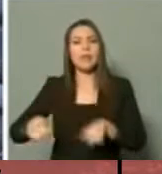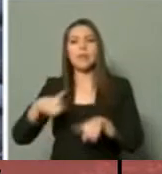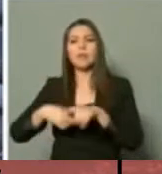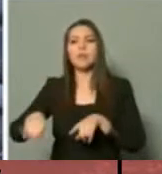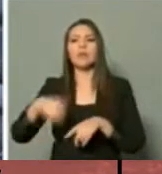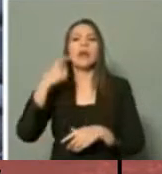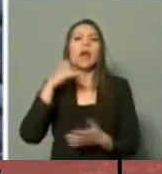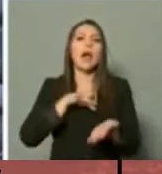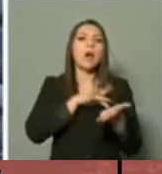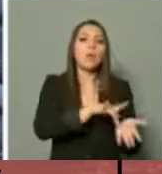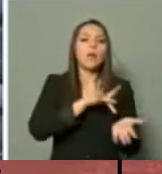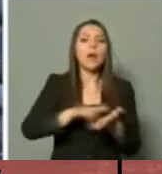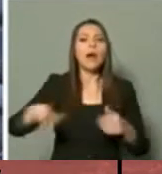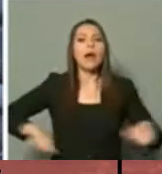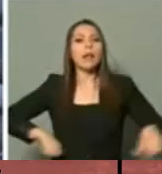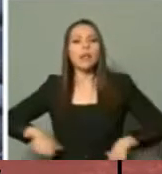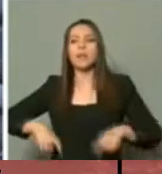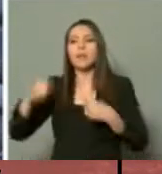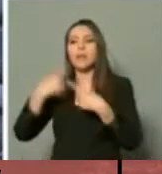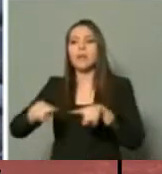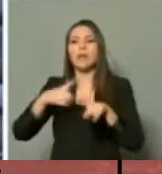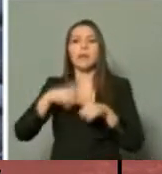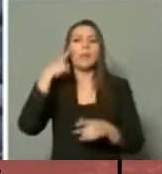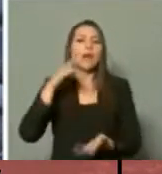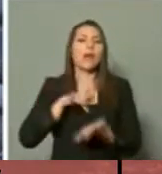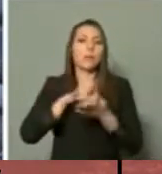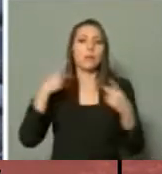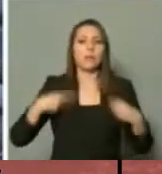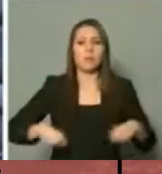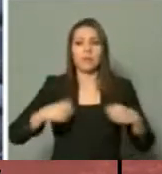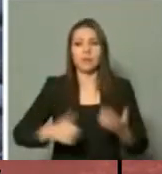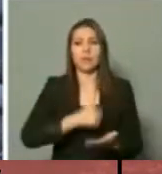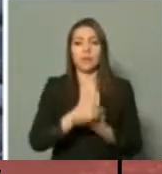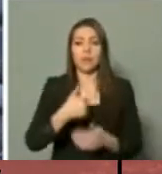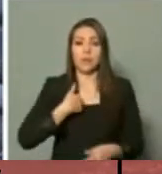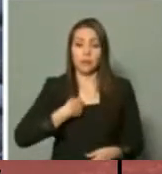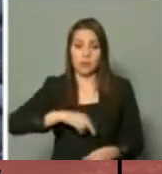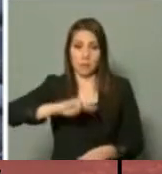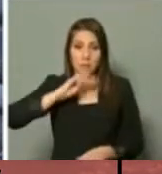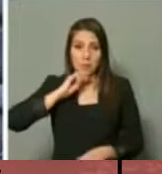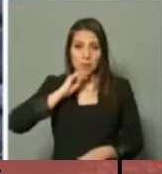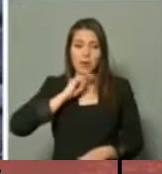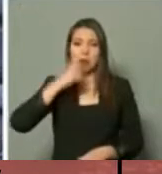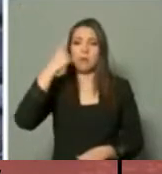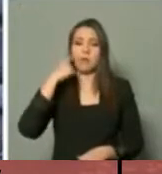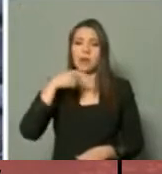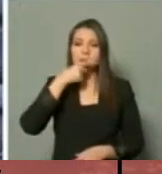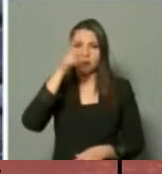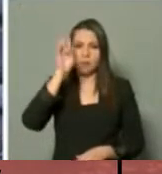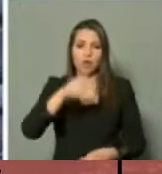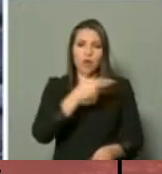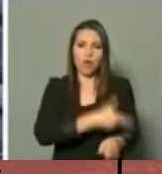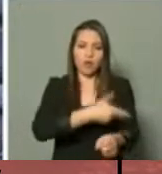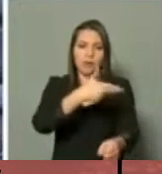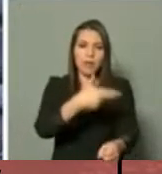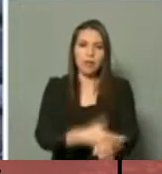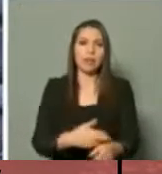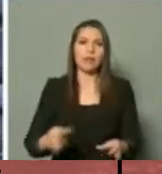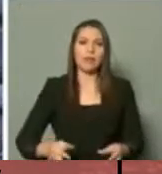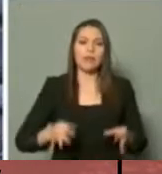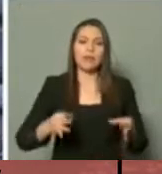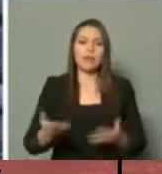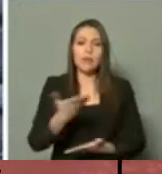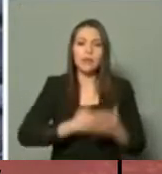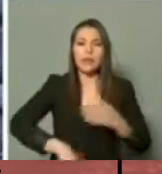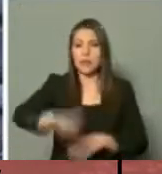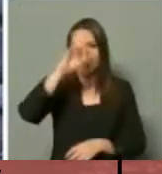solo benefician a los ciudadanos. Como madre, mi compromiso con la niñez es la honestidad, el servicio y un